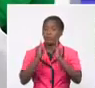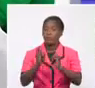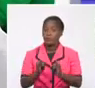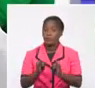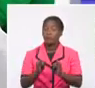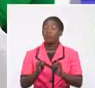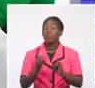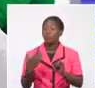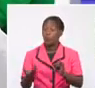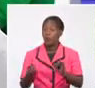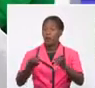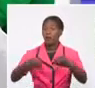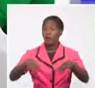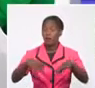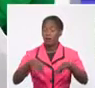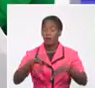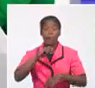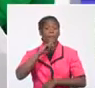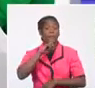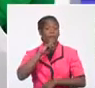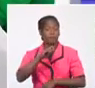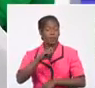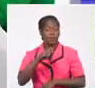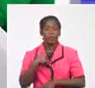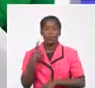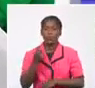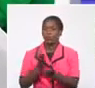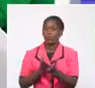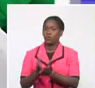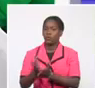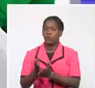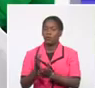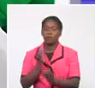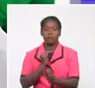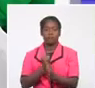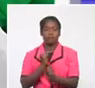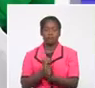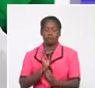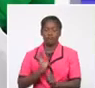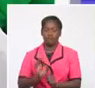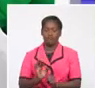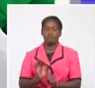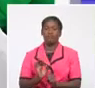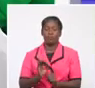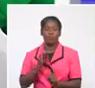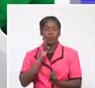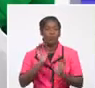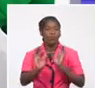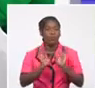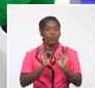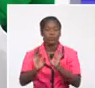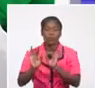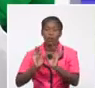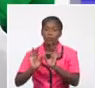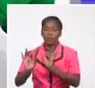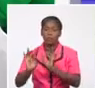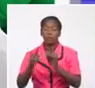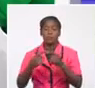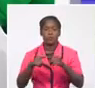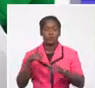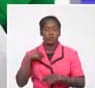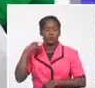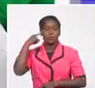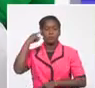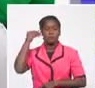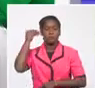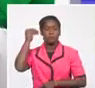Cuba, como todos conocen, trabajando, sin la menor duda de que vamos a lograr su